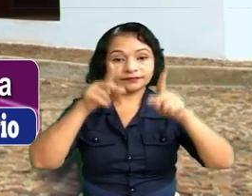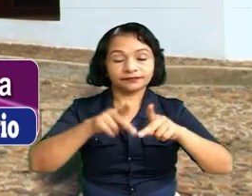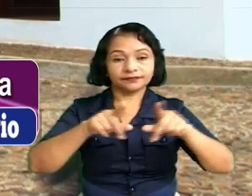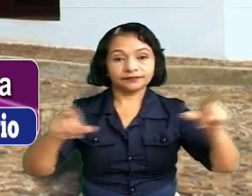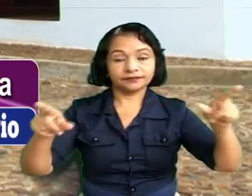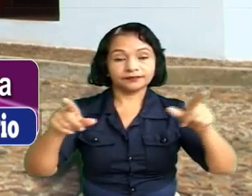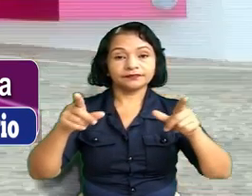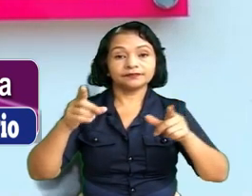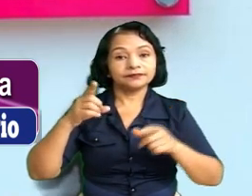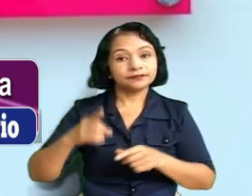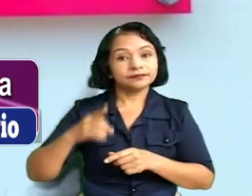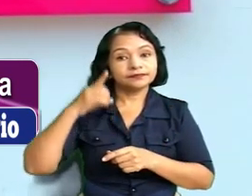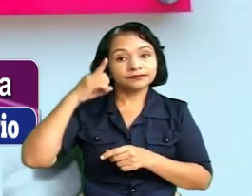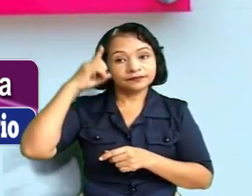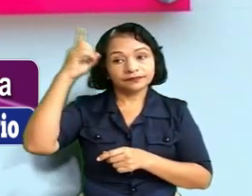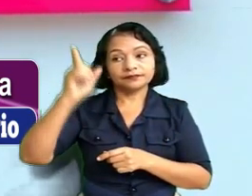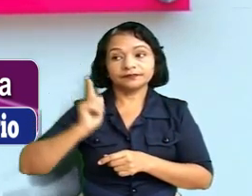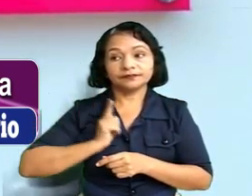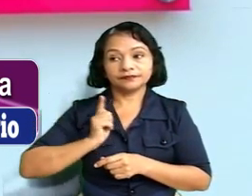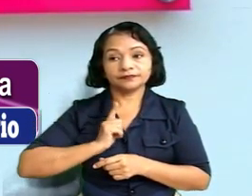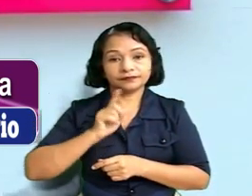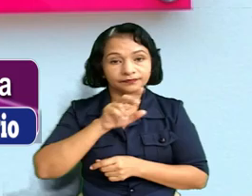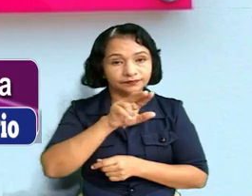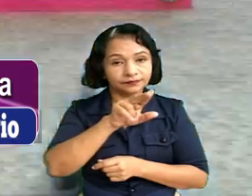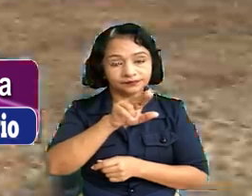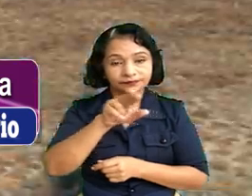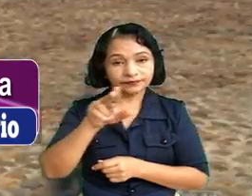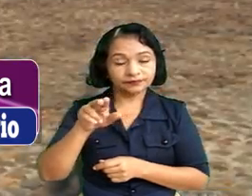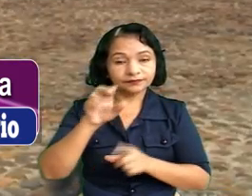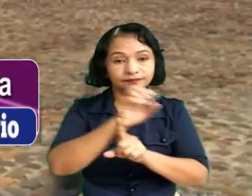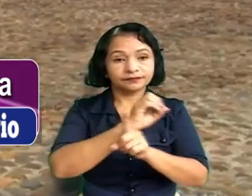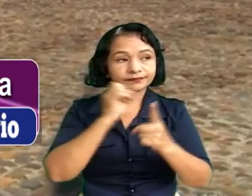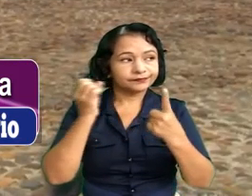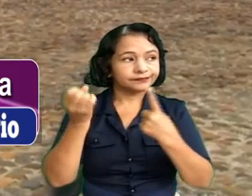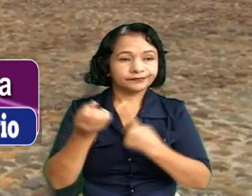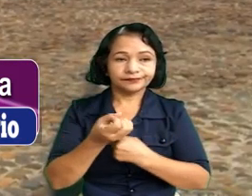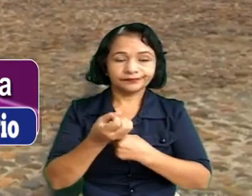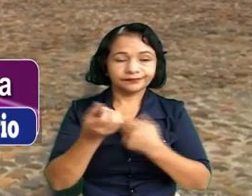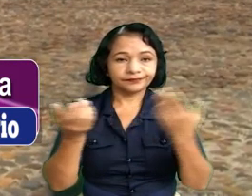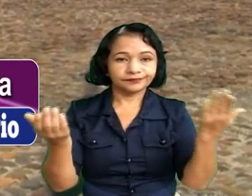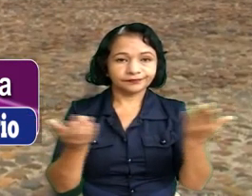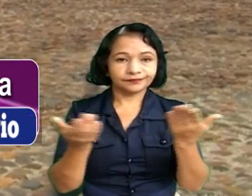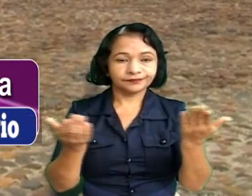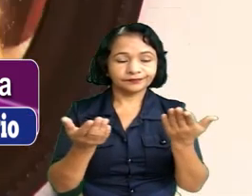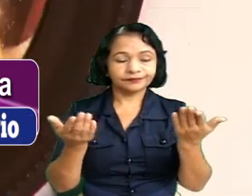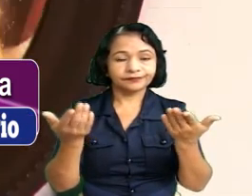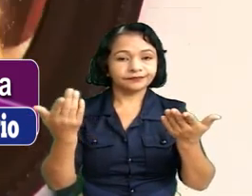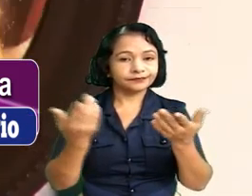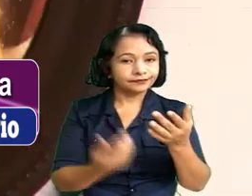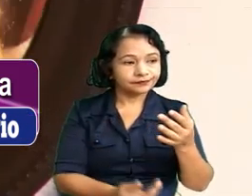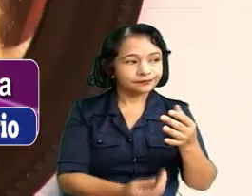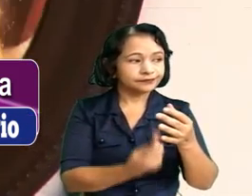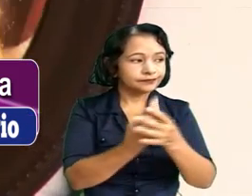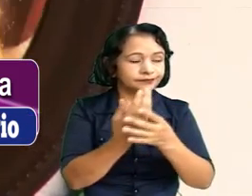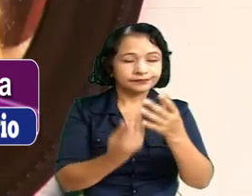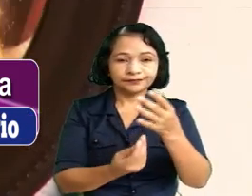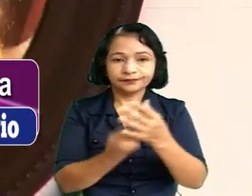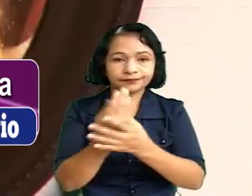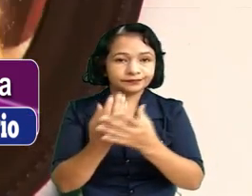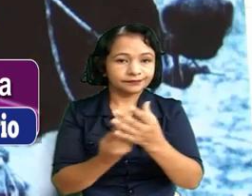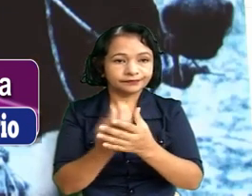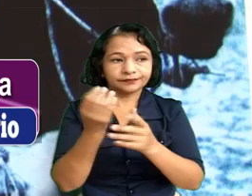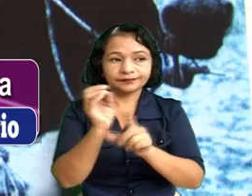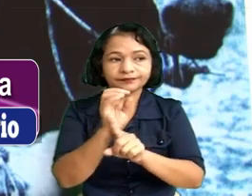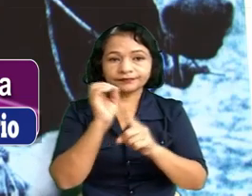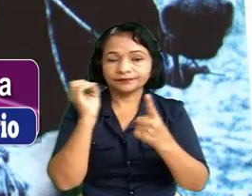capacidades desarrolladas. Lo mismo le corresponde organizar esa primera cooperativa que es agrícola. Ella es la que la